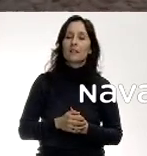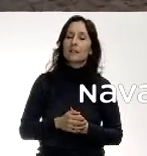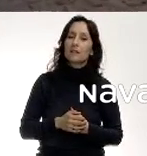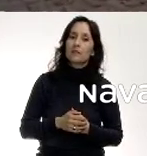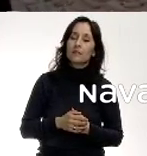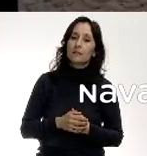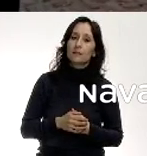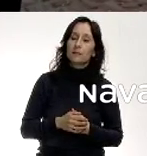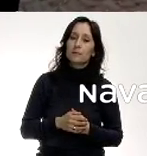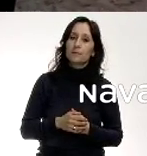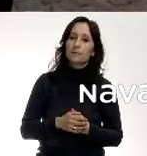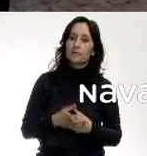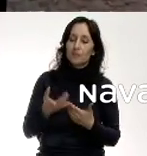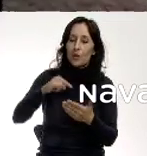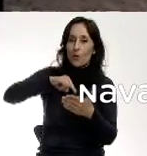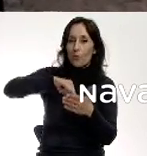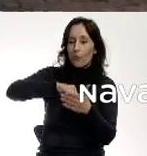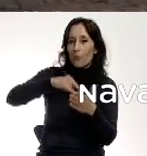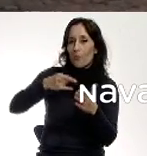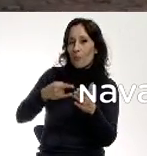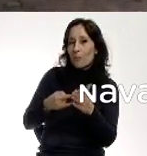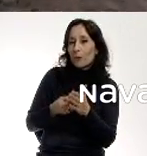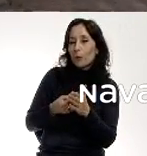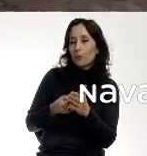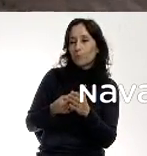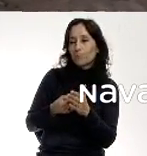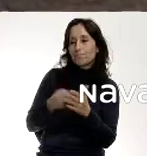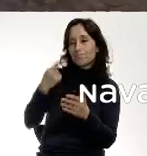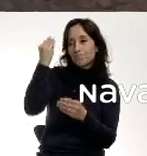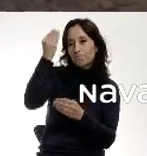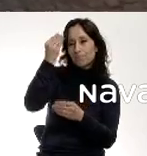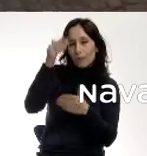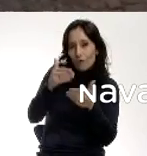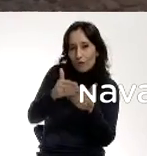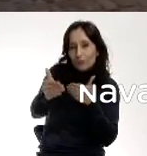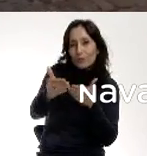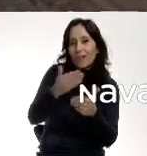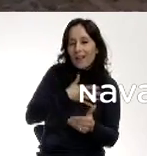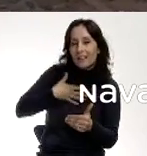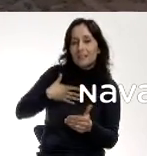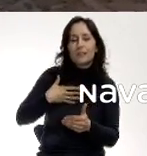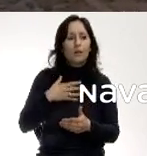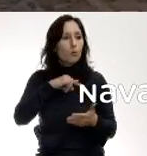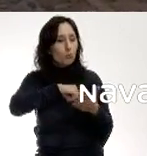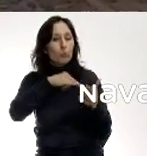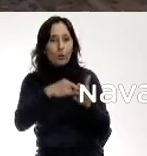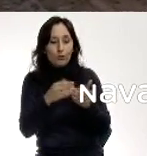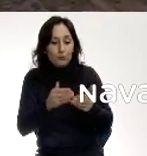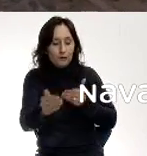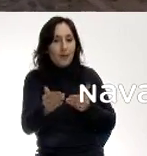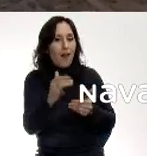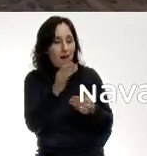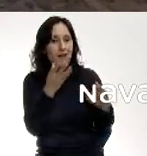los proyectos que todavía tiene el ayuntamiento para el cerco? Proyectos hay muchos, nos queda toda